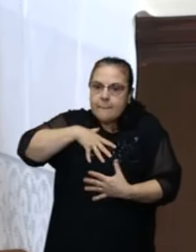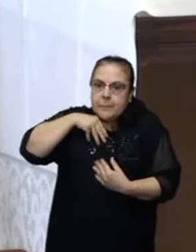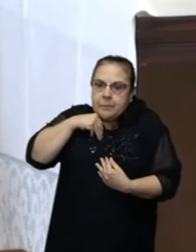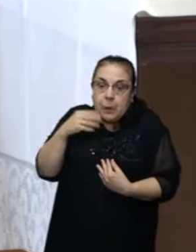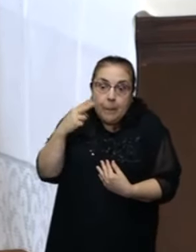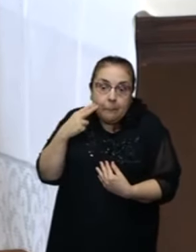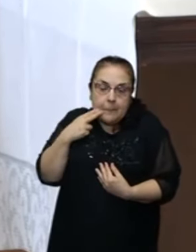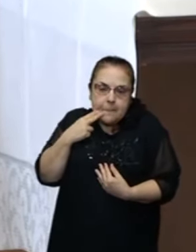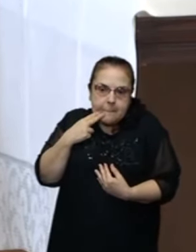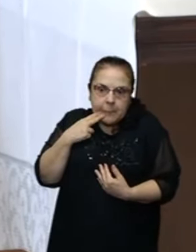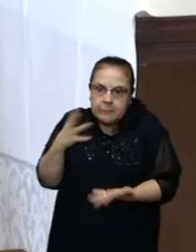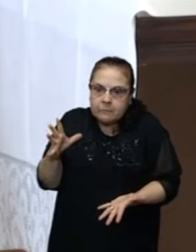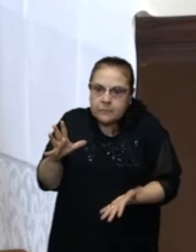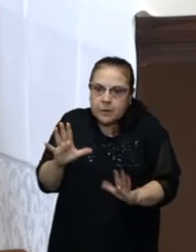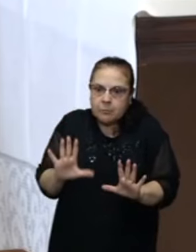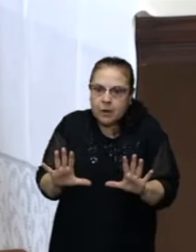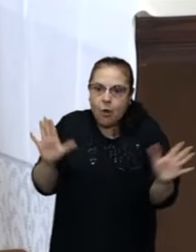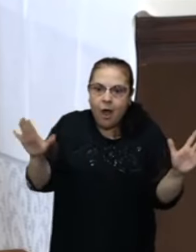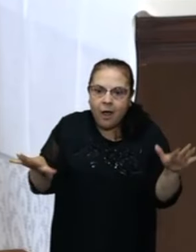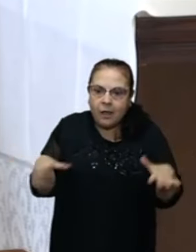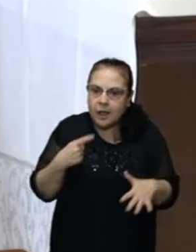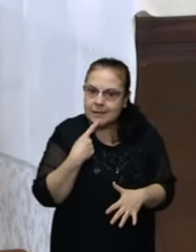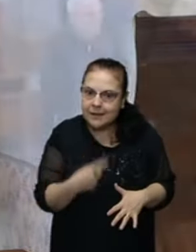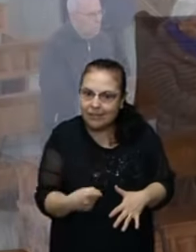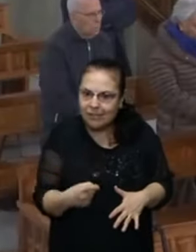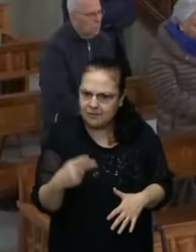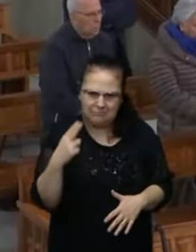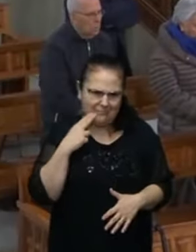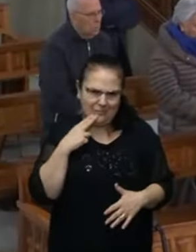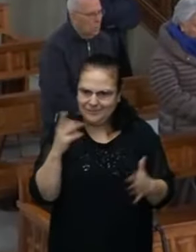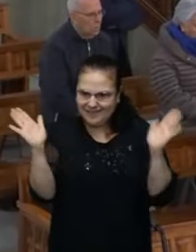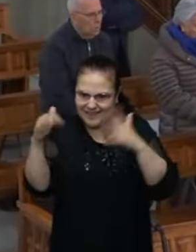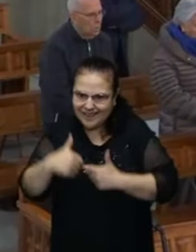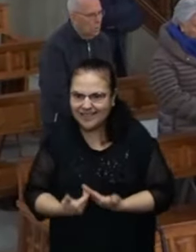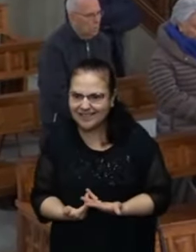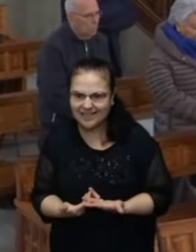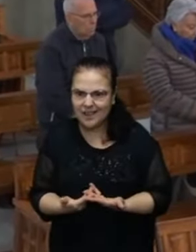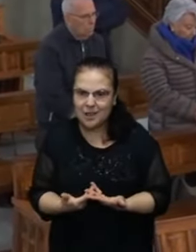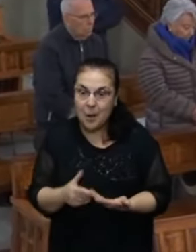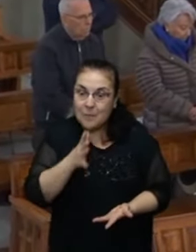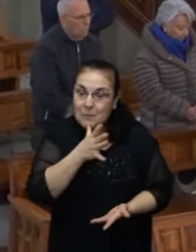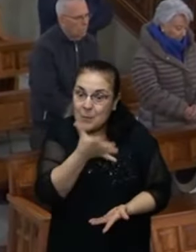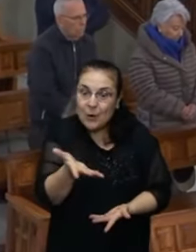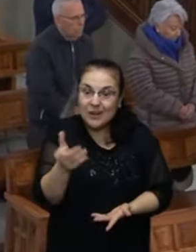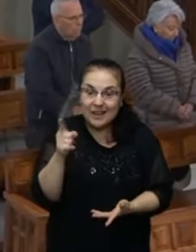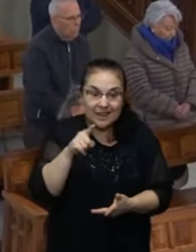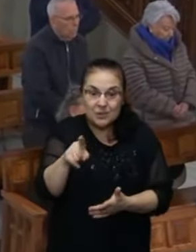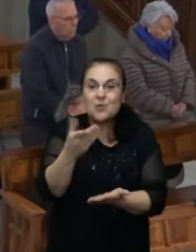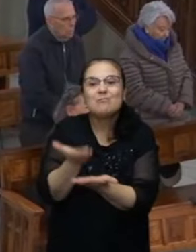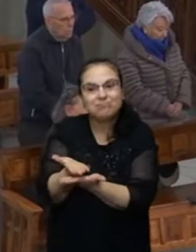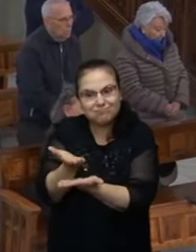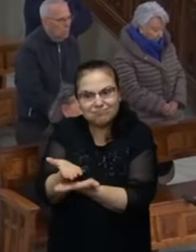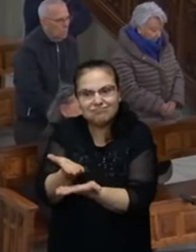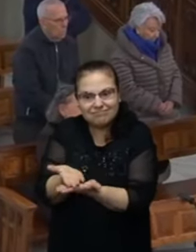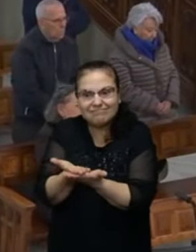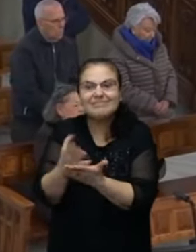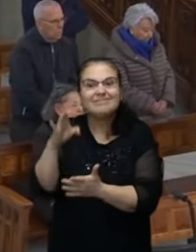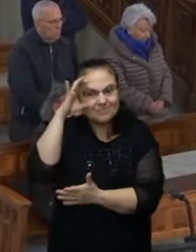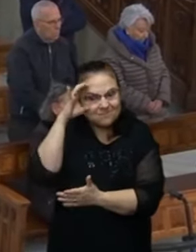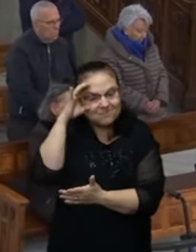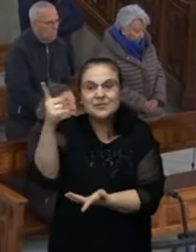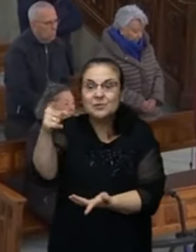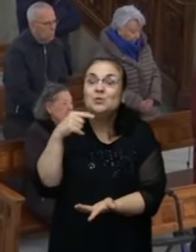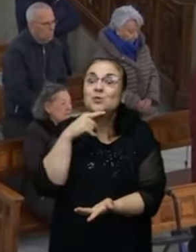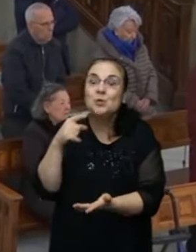temor. Pero el ángel le dijo: «No temas, Zacarías, porque tu ruego ha sido escuchado. Tu